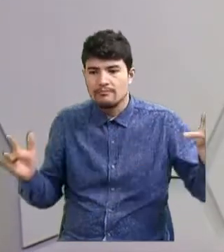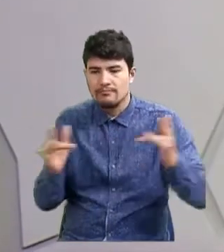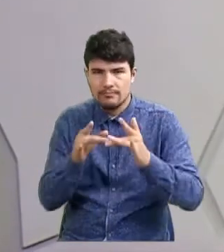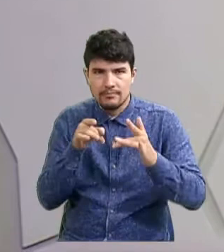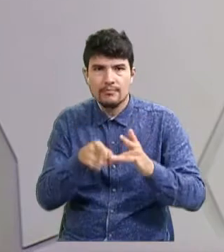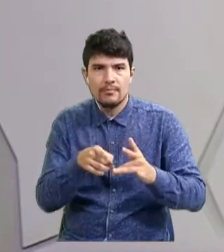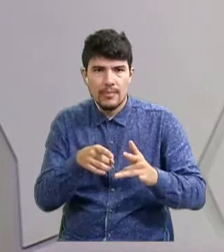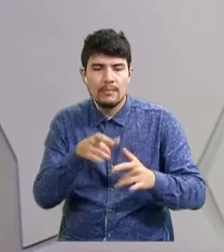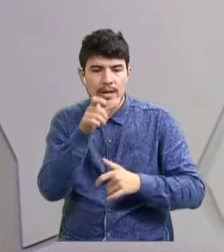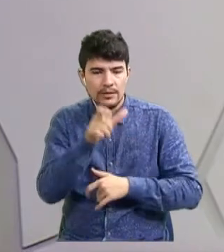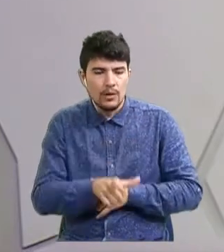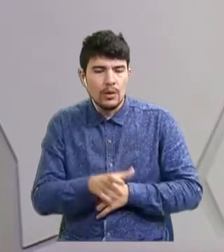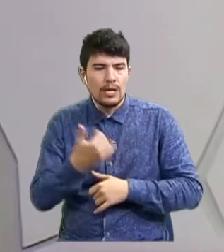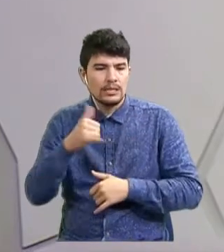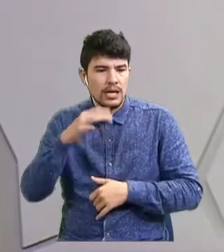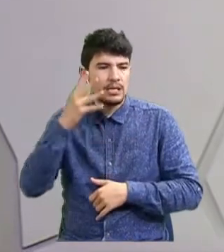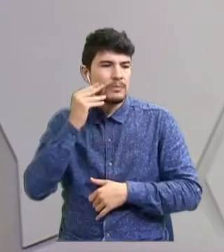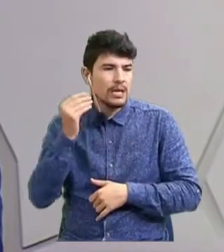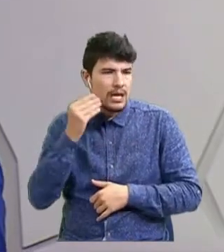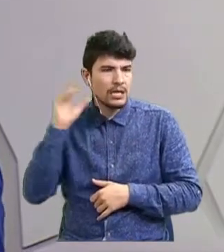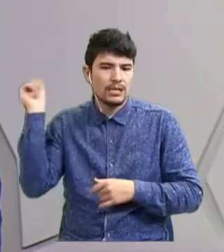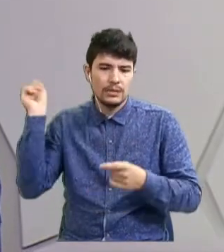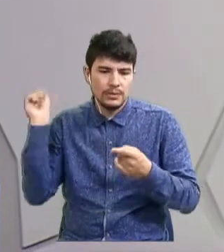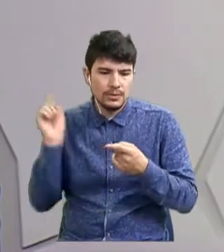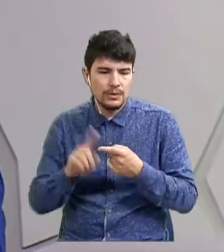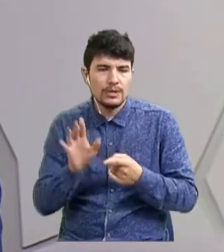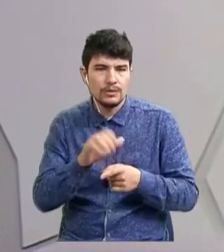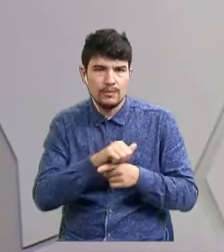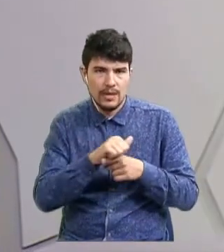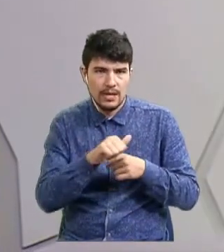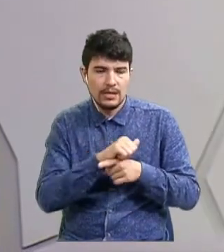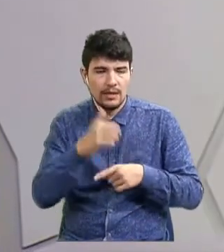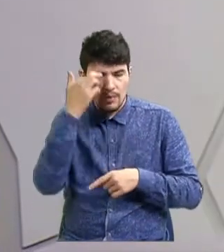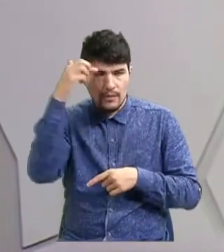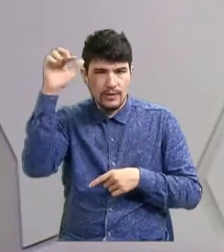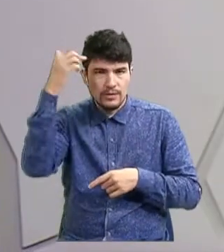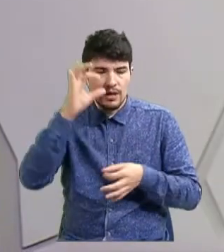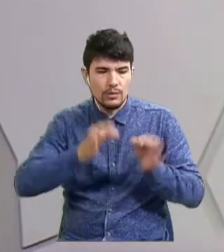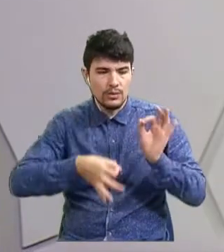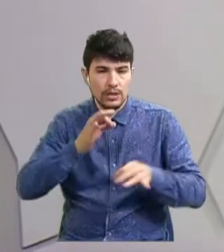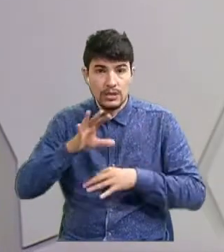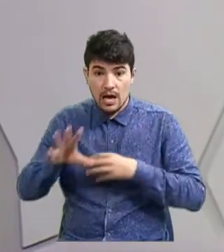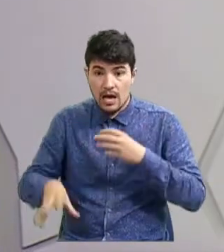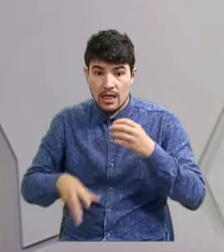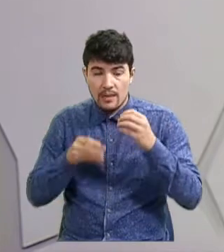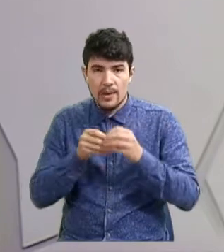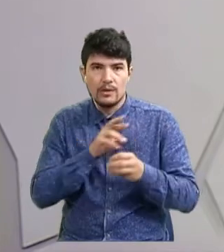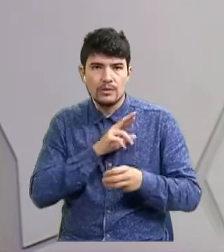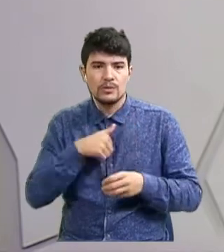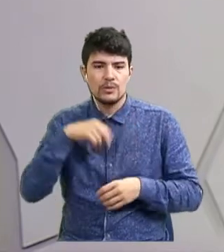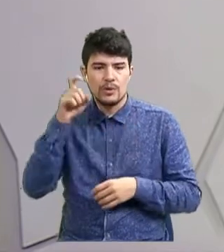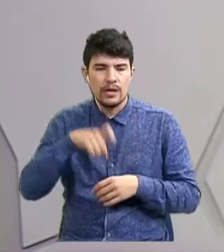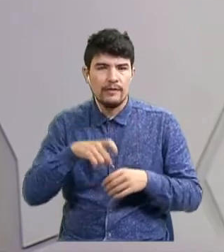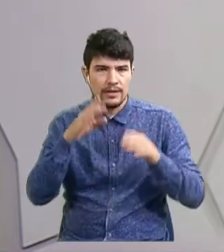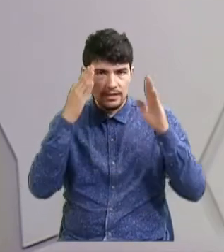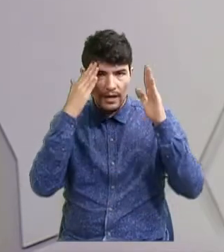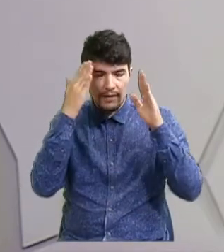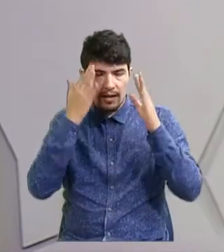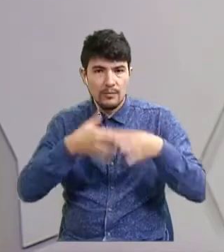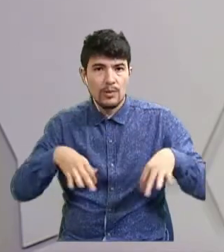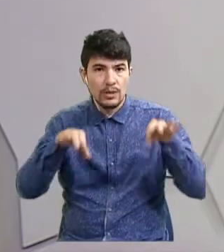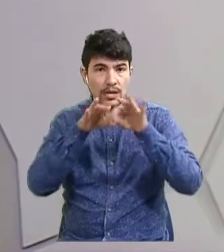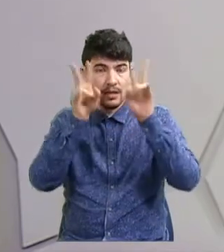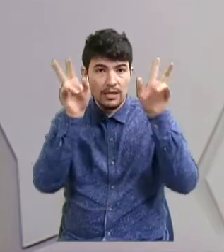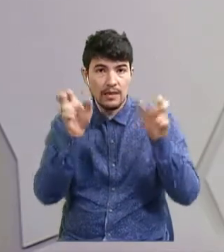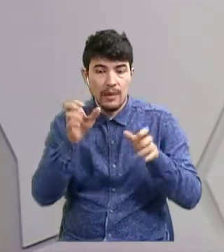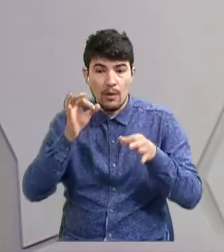de meritocracia, trayectoria e impoluptez en el ejercicio profesional. Además de todo esto, tenemos que abordar algo muy importante: los jueces tienen que